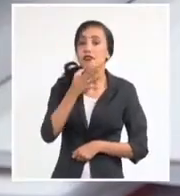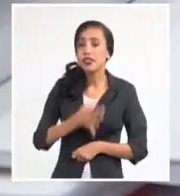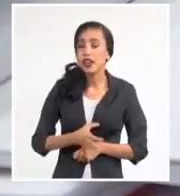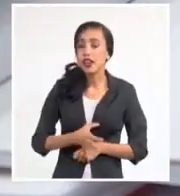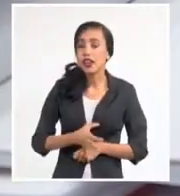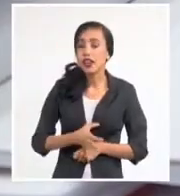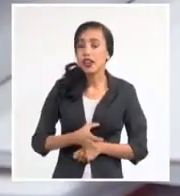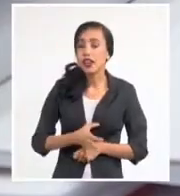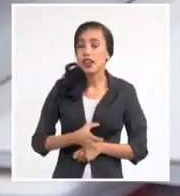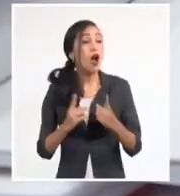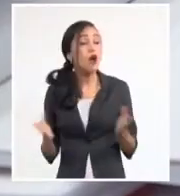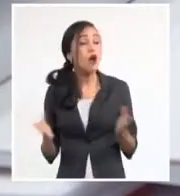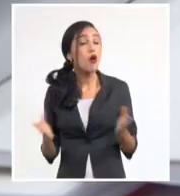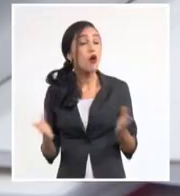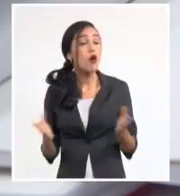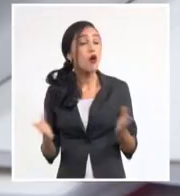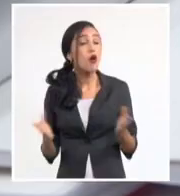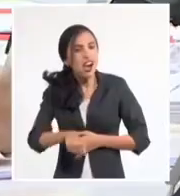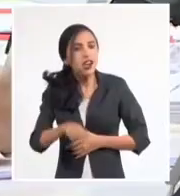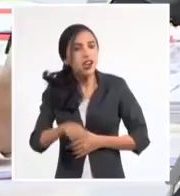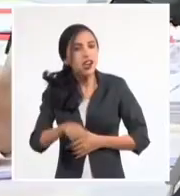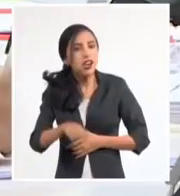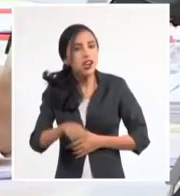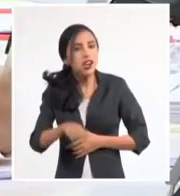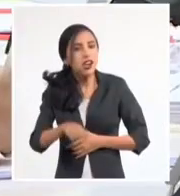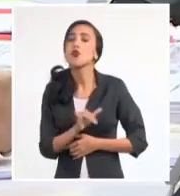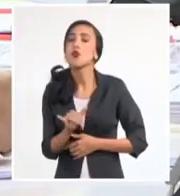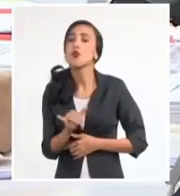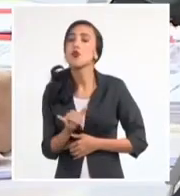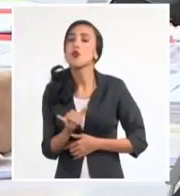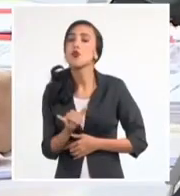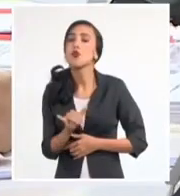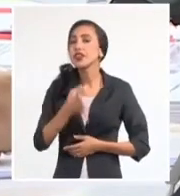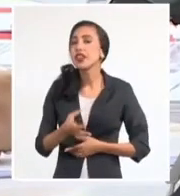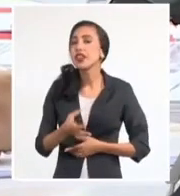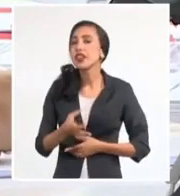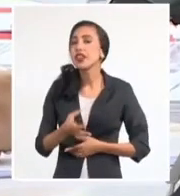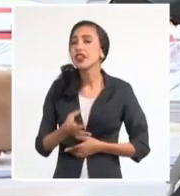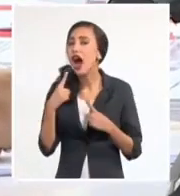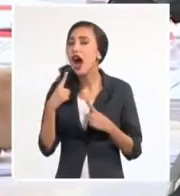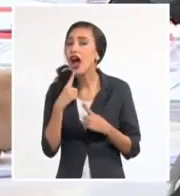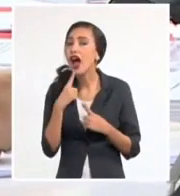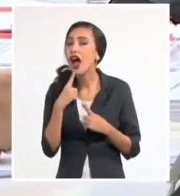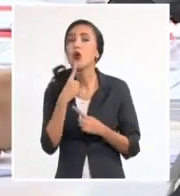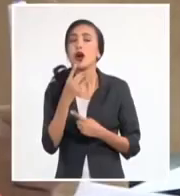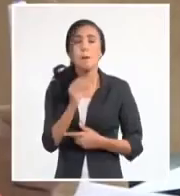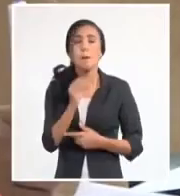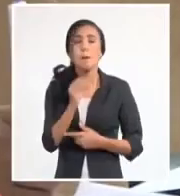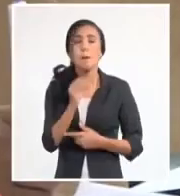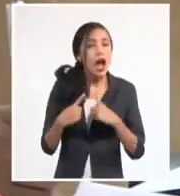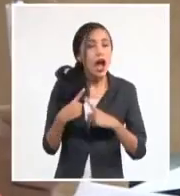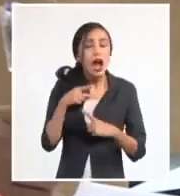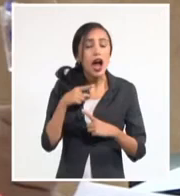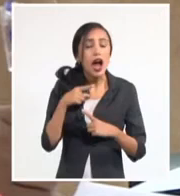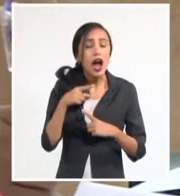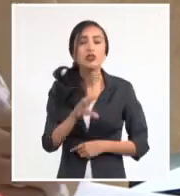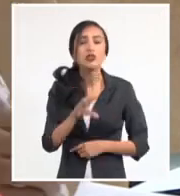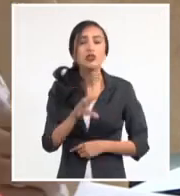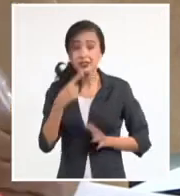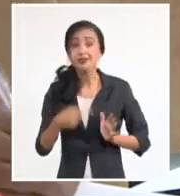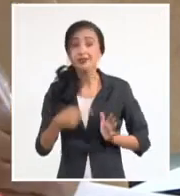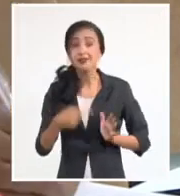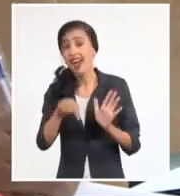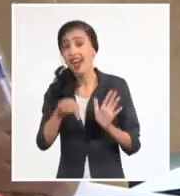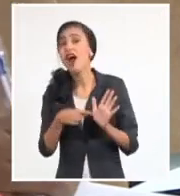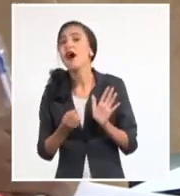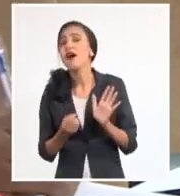avance, Fidel está donde quiera que una intriga se destruya, donde quiera que un cubano se encuentre laborando